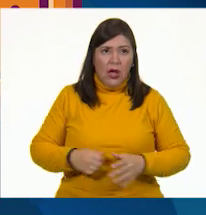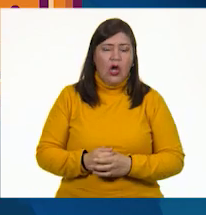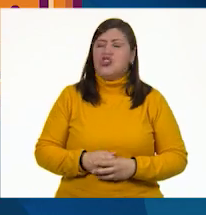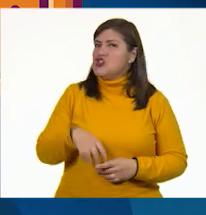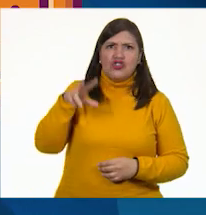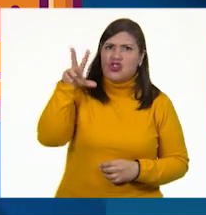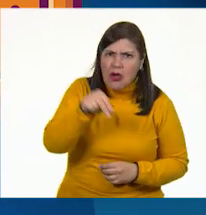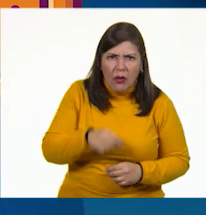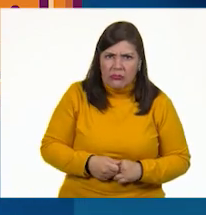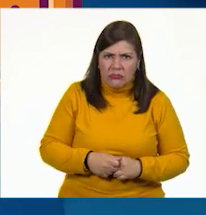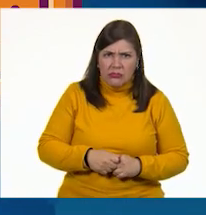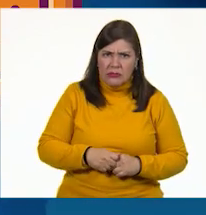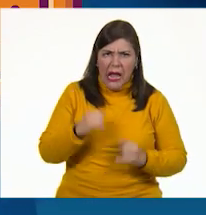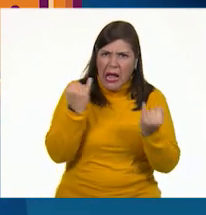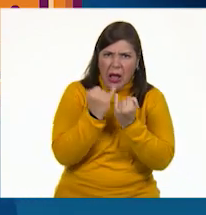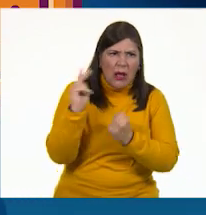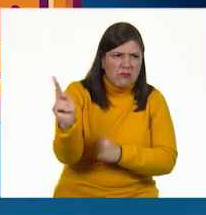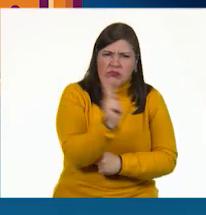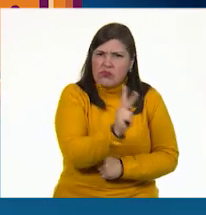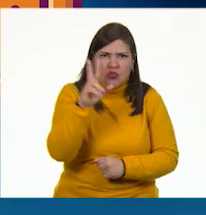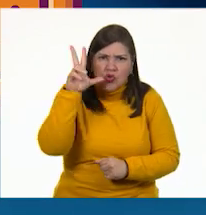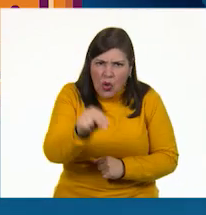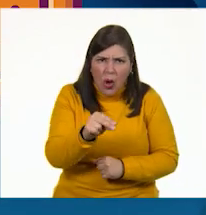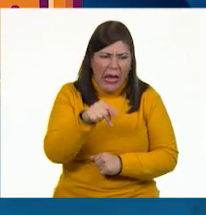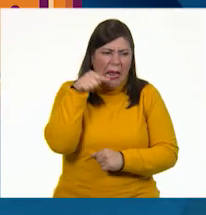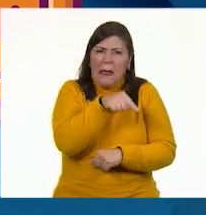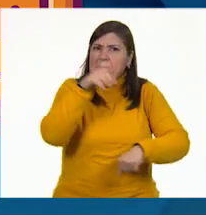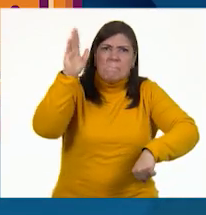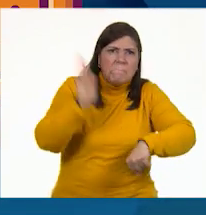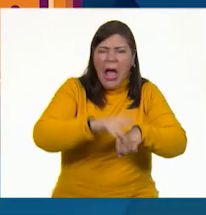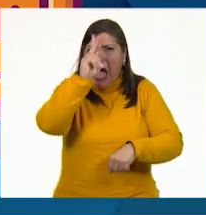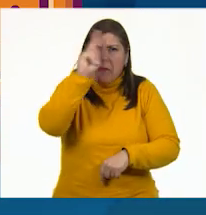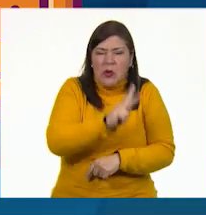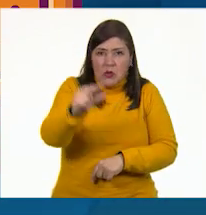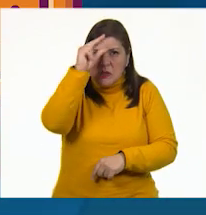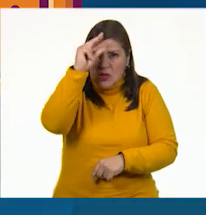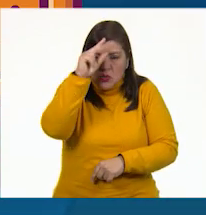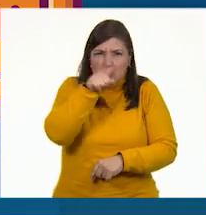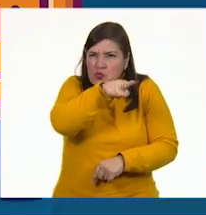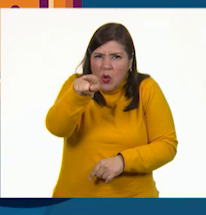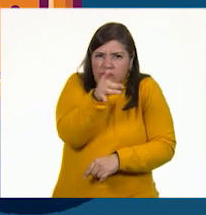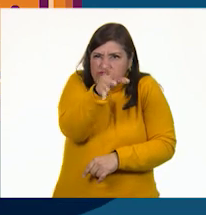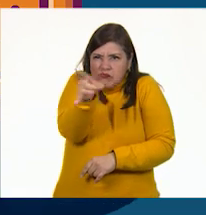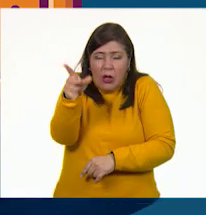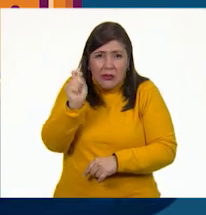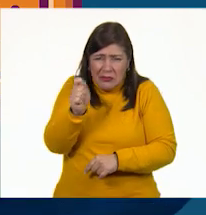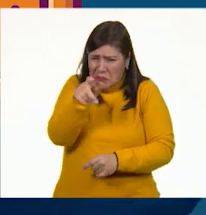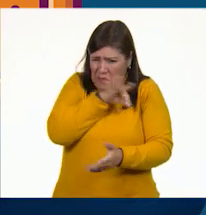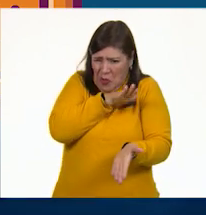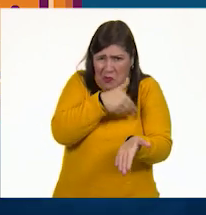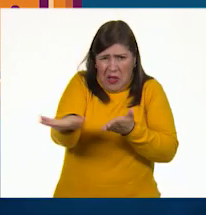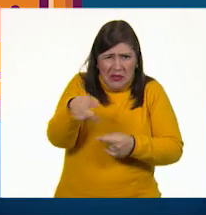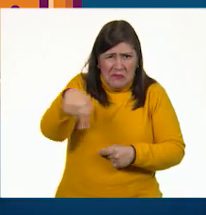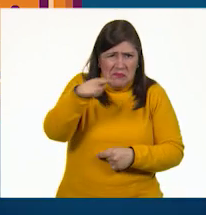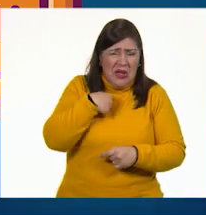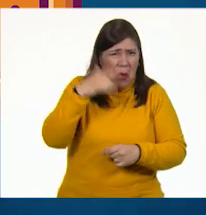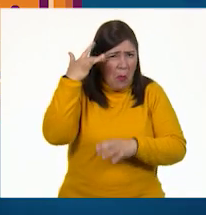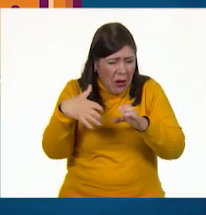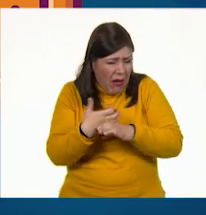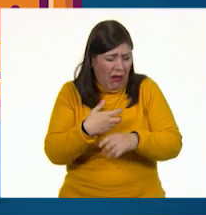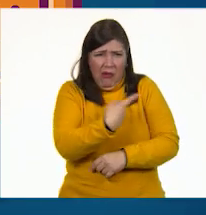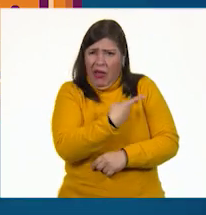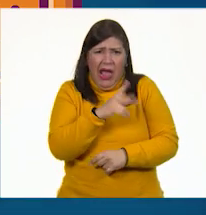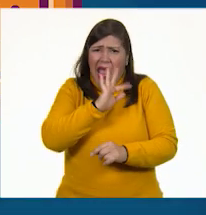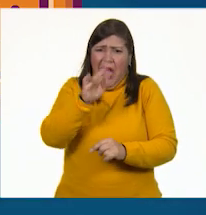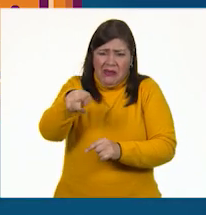No, no es como ustedes. Es más inteligente que ustedes. Se pueden ir de mi cumpleaños. Ni Rodrigo ni yo